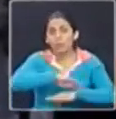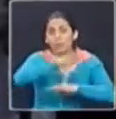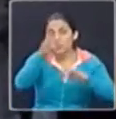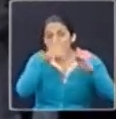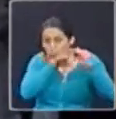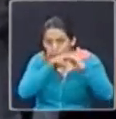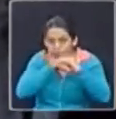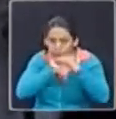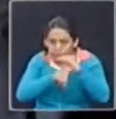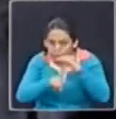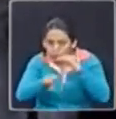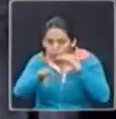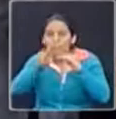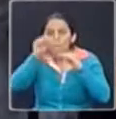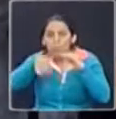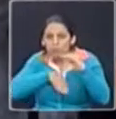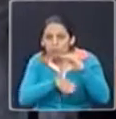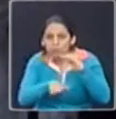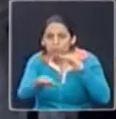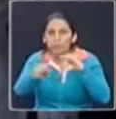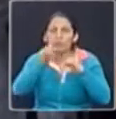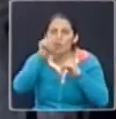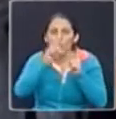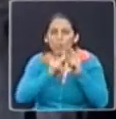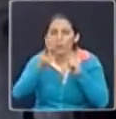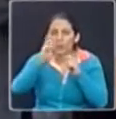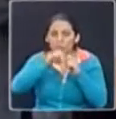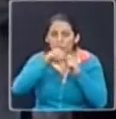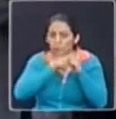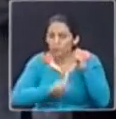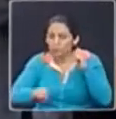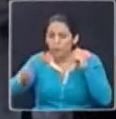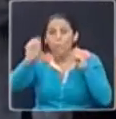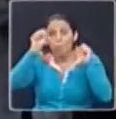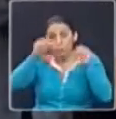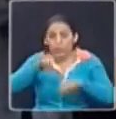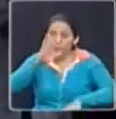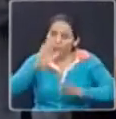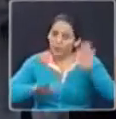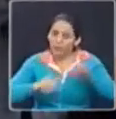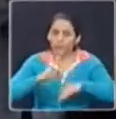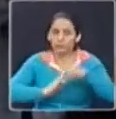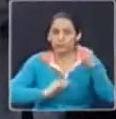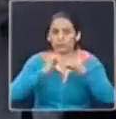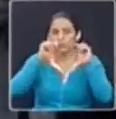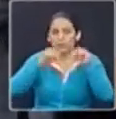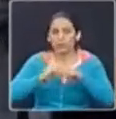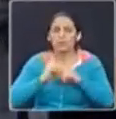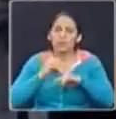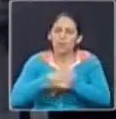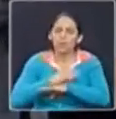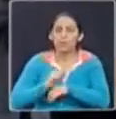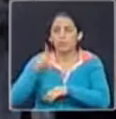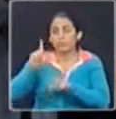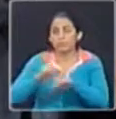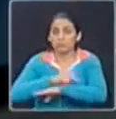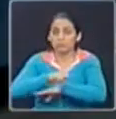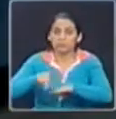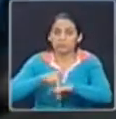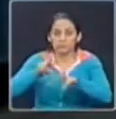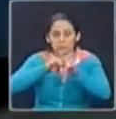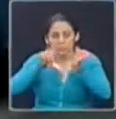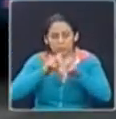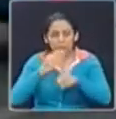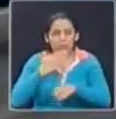tienen que ir por esa zona, sino pueden ir por otra zona, pero eso son lo que ya concluirá en su momento los estudios que se han contratado para este efecto.